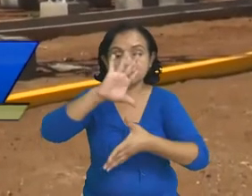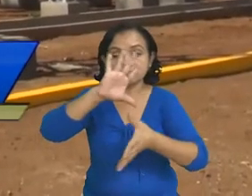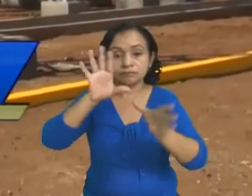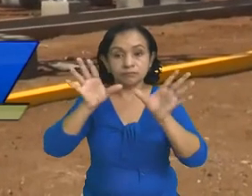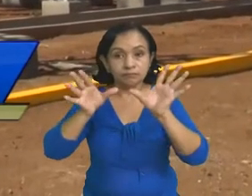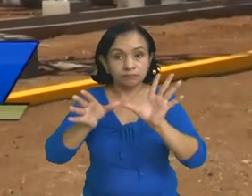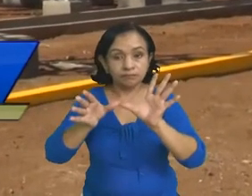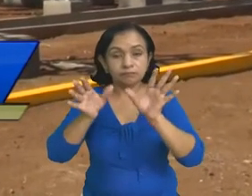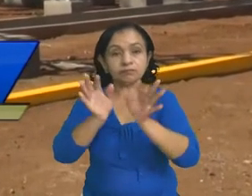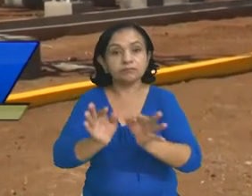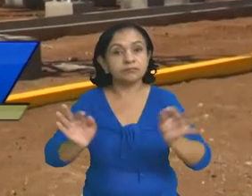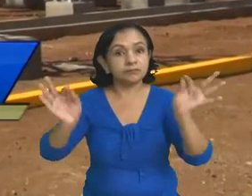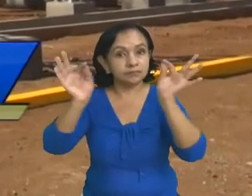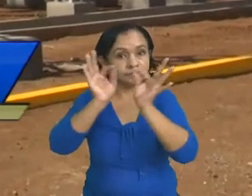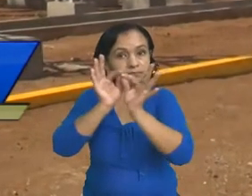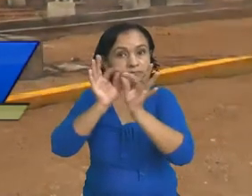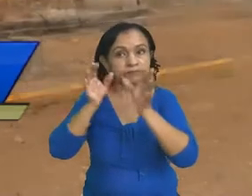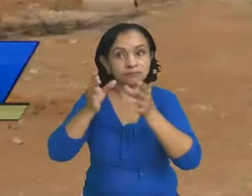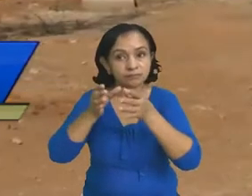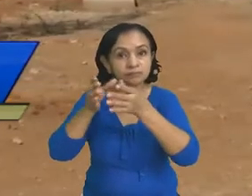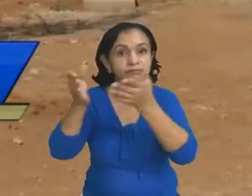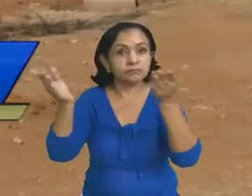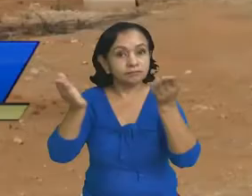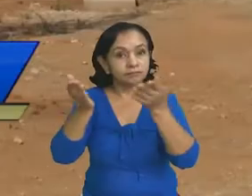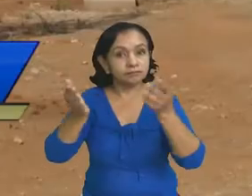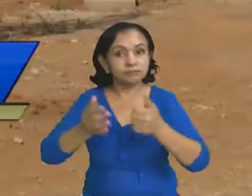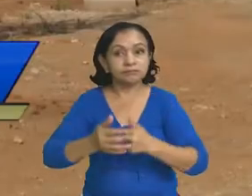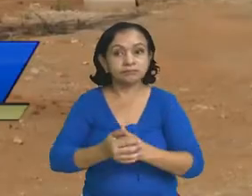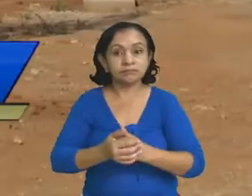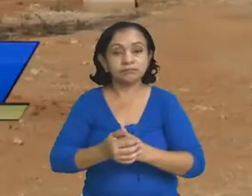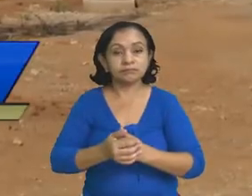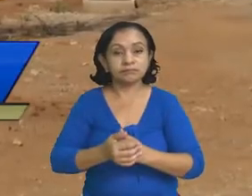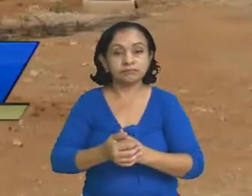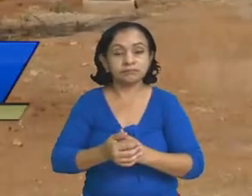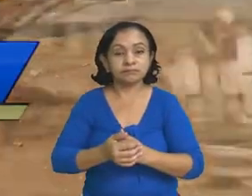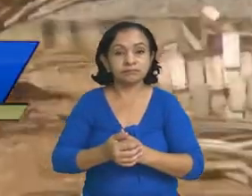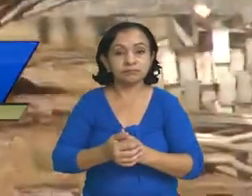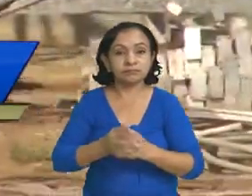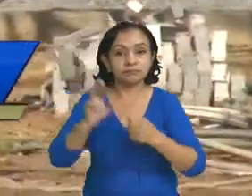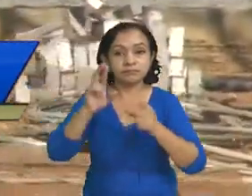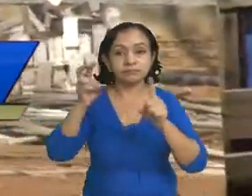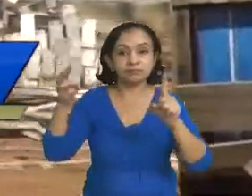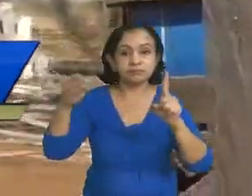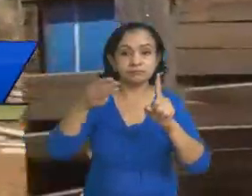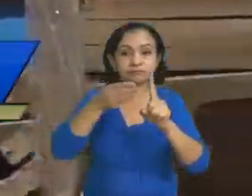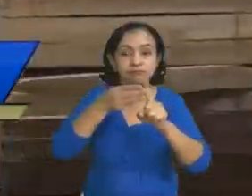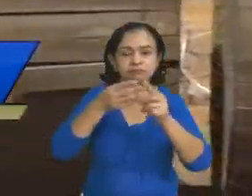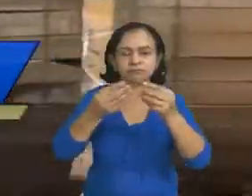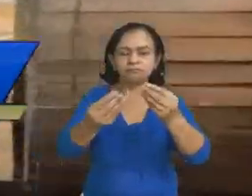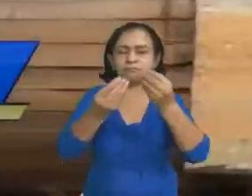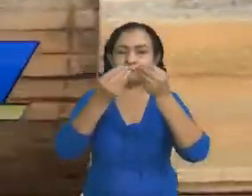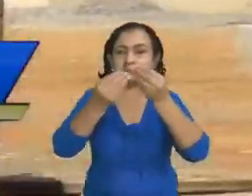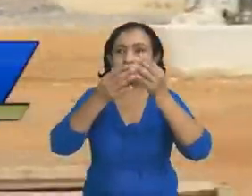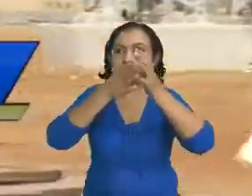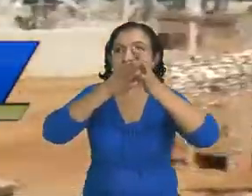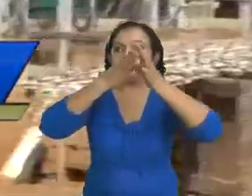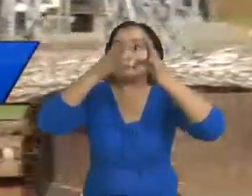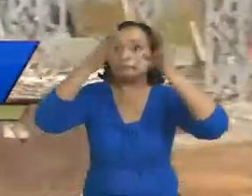que es bastante importante, ¿verdad? Que es una región bastante extensa.